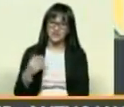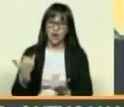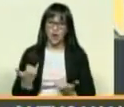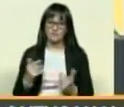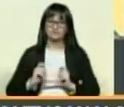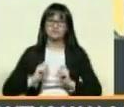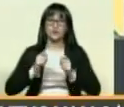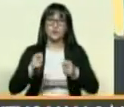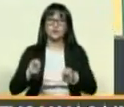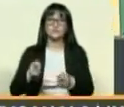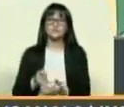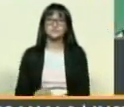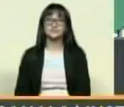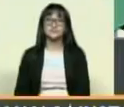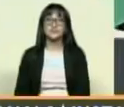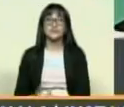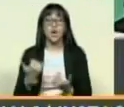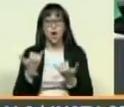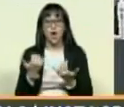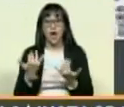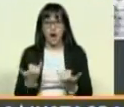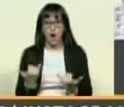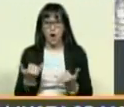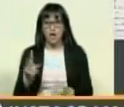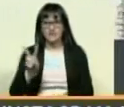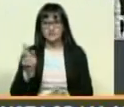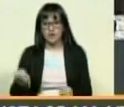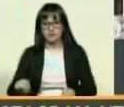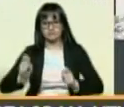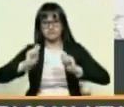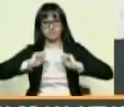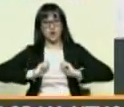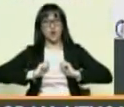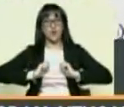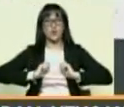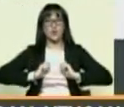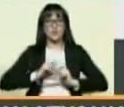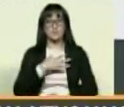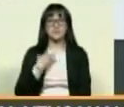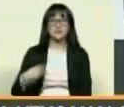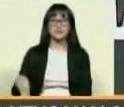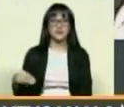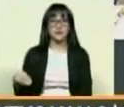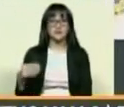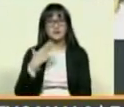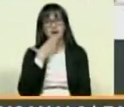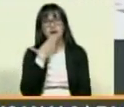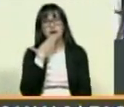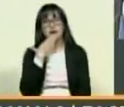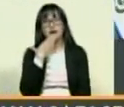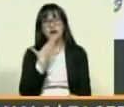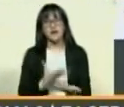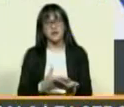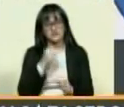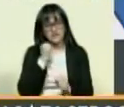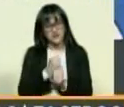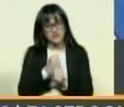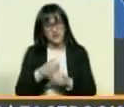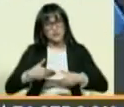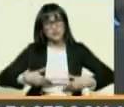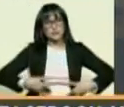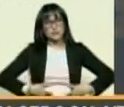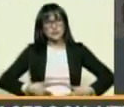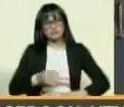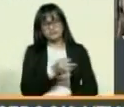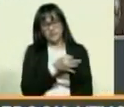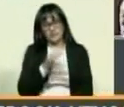de quien hoy recibimos esta presidencia de la mesa directiva y agradecemos por su dedicación y